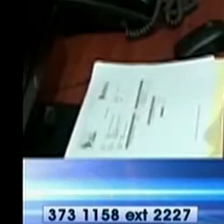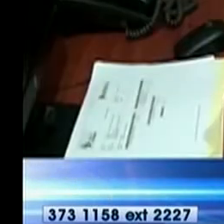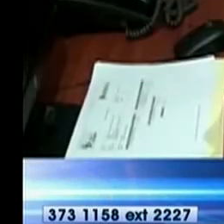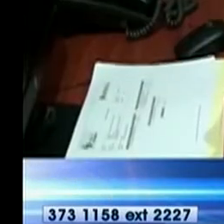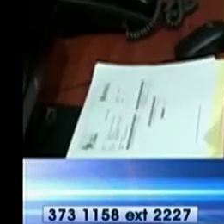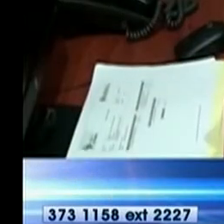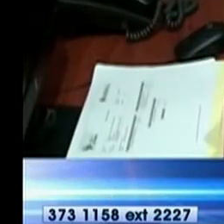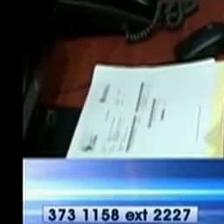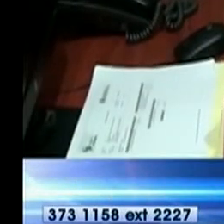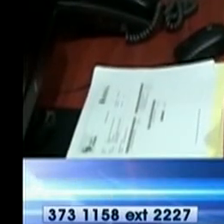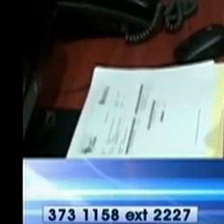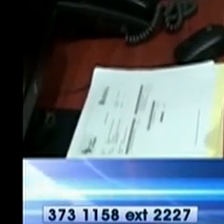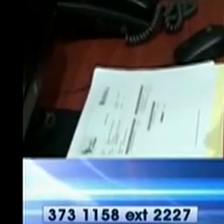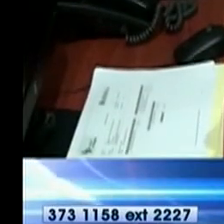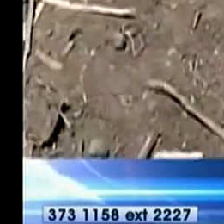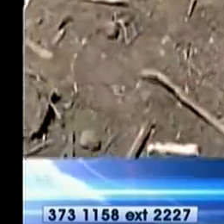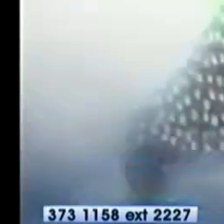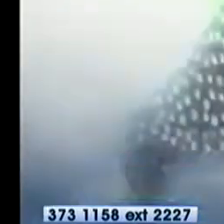versión.